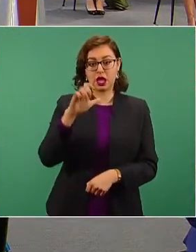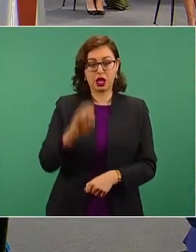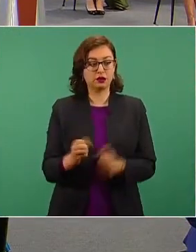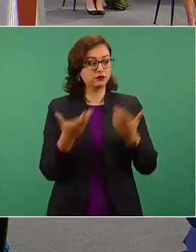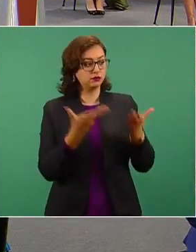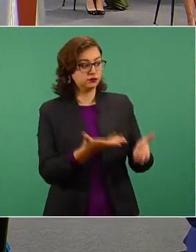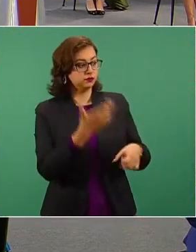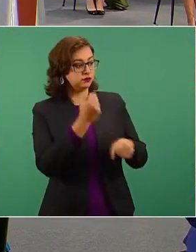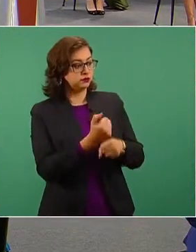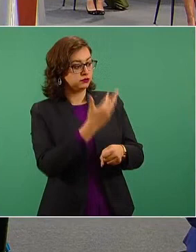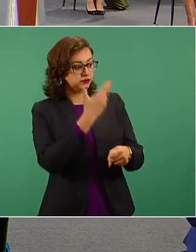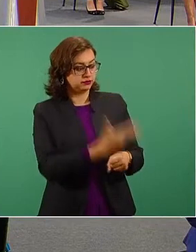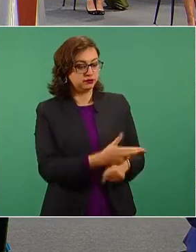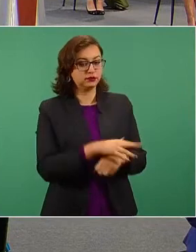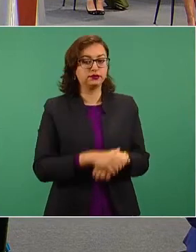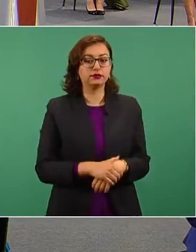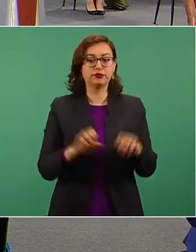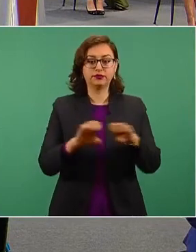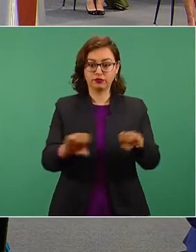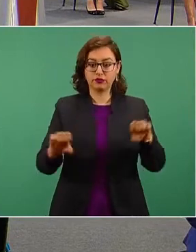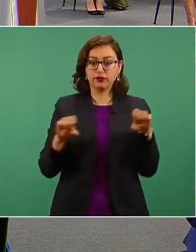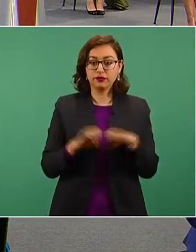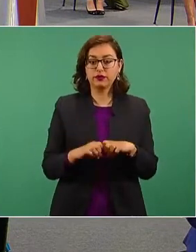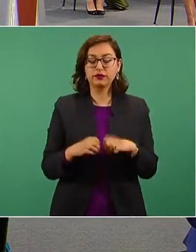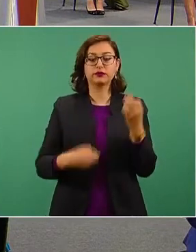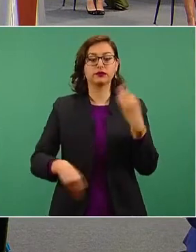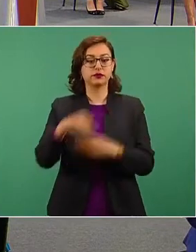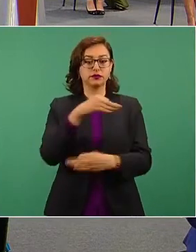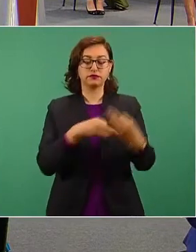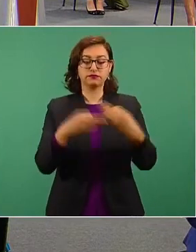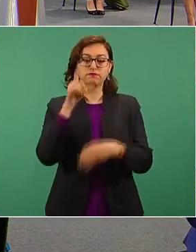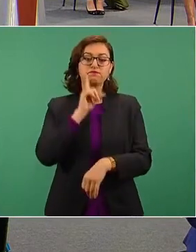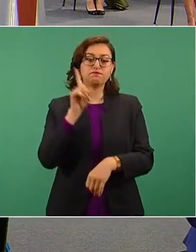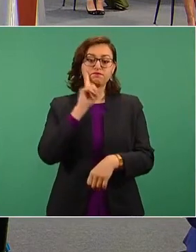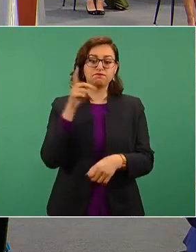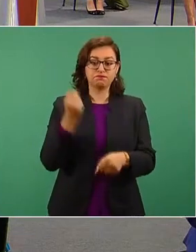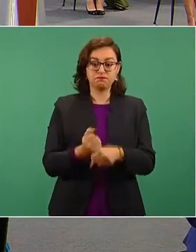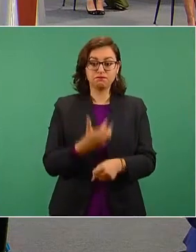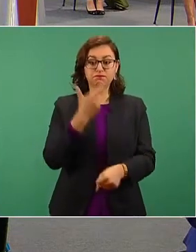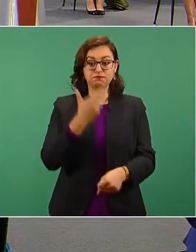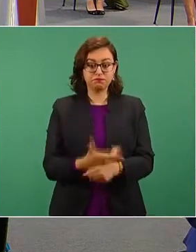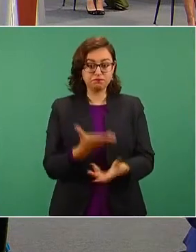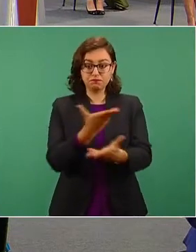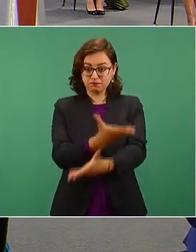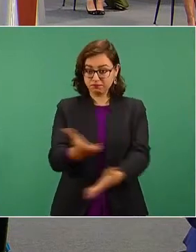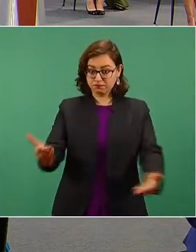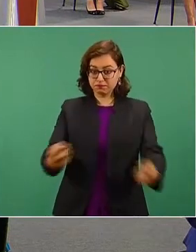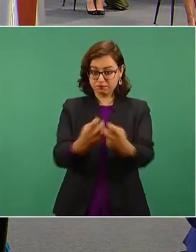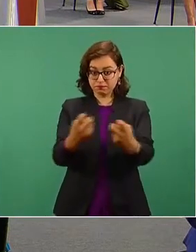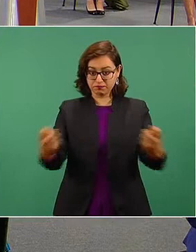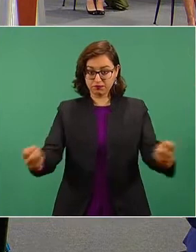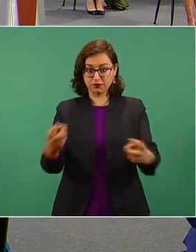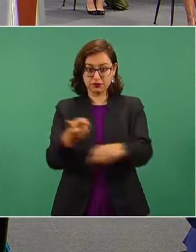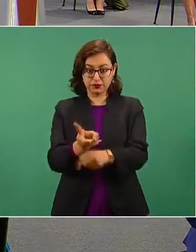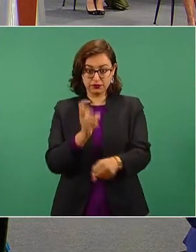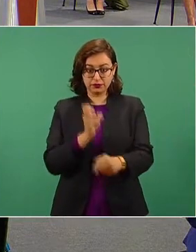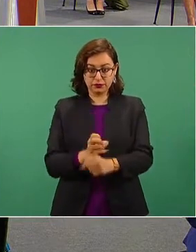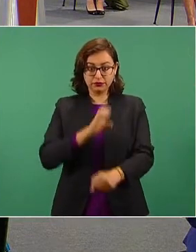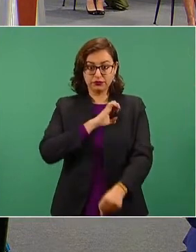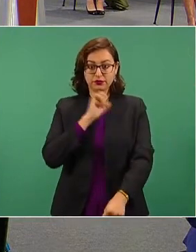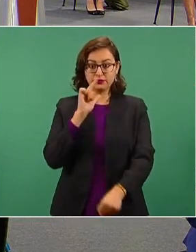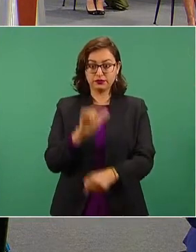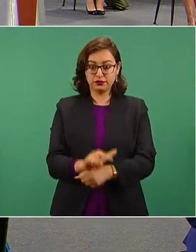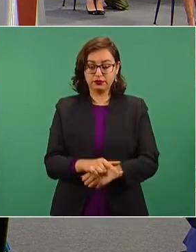secretaria, gabinete, secretarias, todas las invitadas especiales,